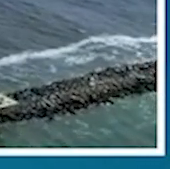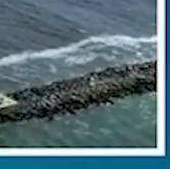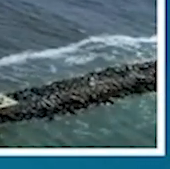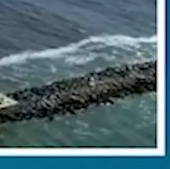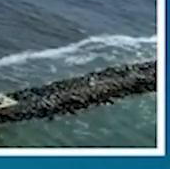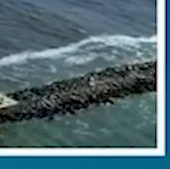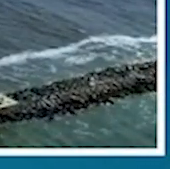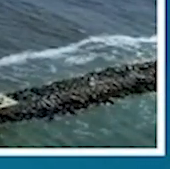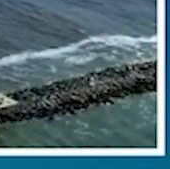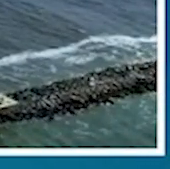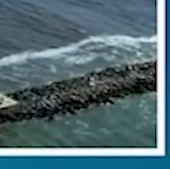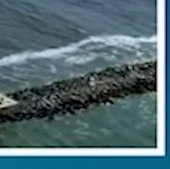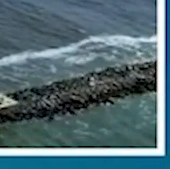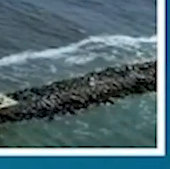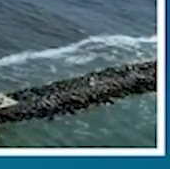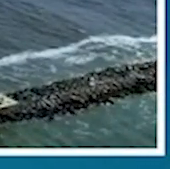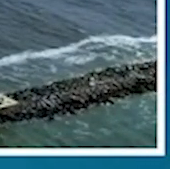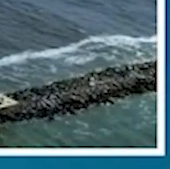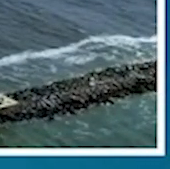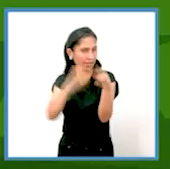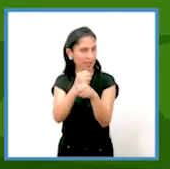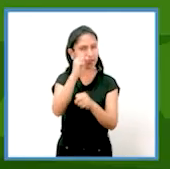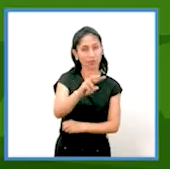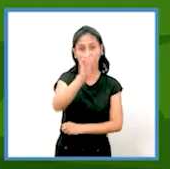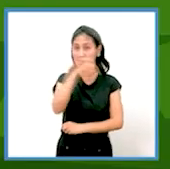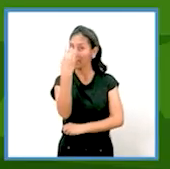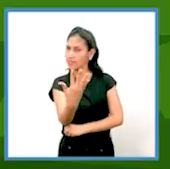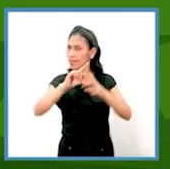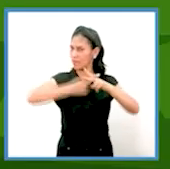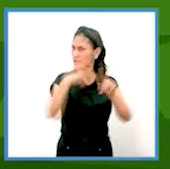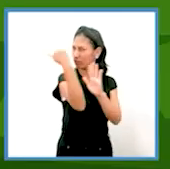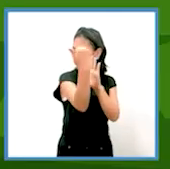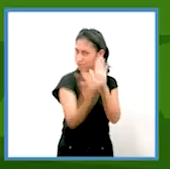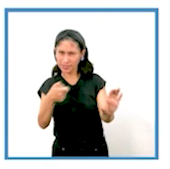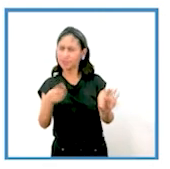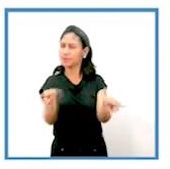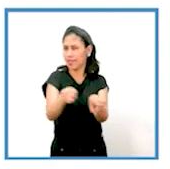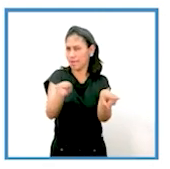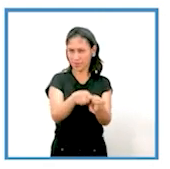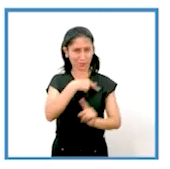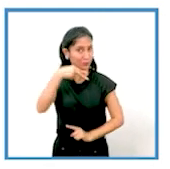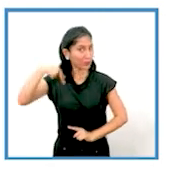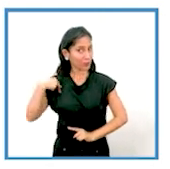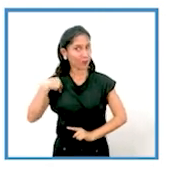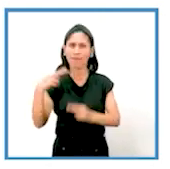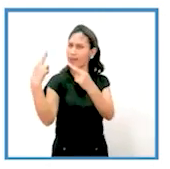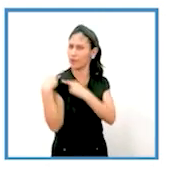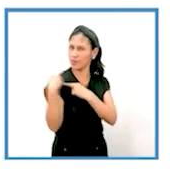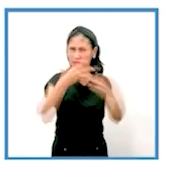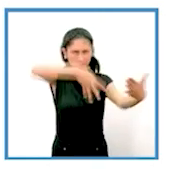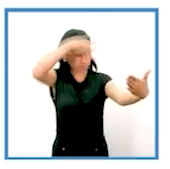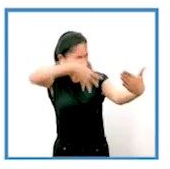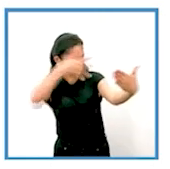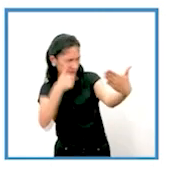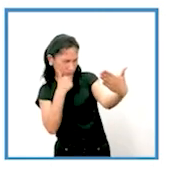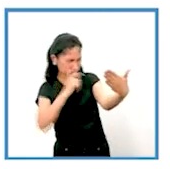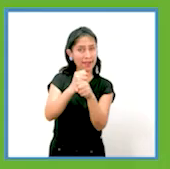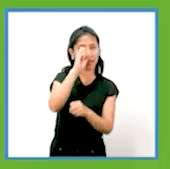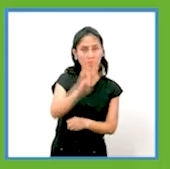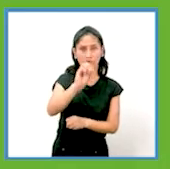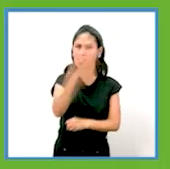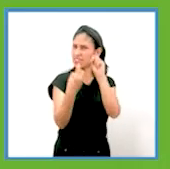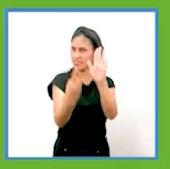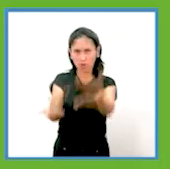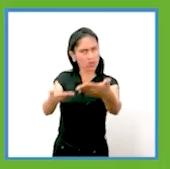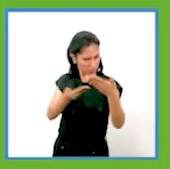recorrido estará disponible durante el 2023 y muestra nuestro historial bajo un modelo de certificación ambiental de los